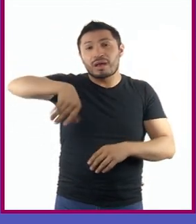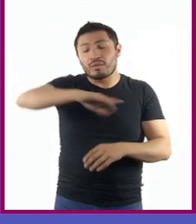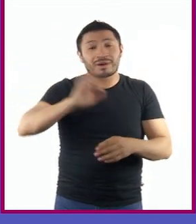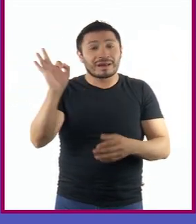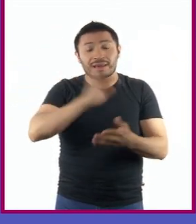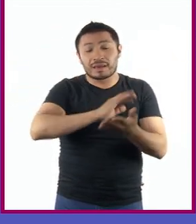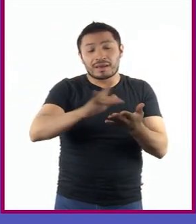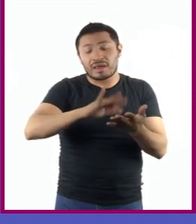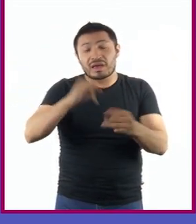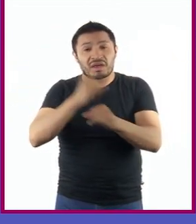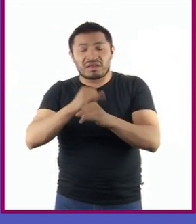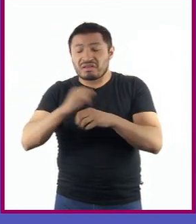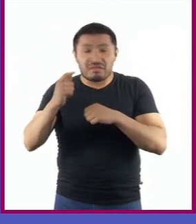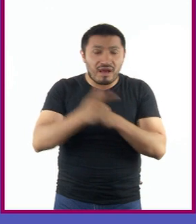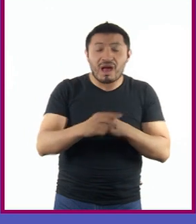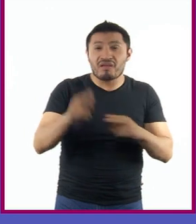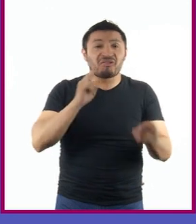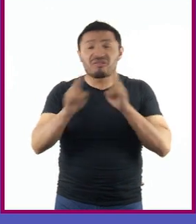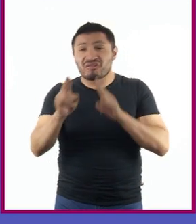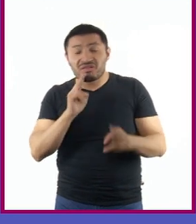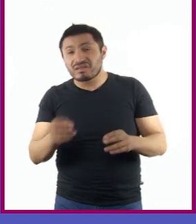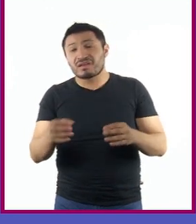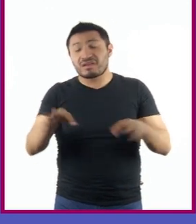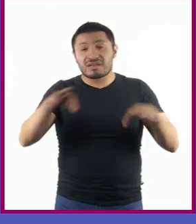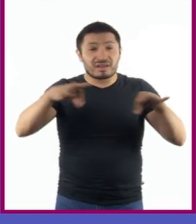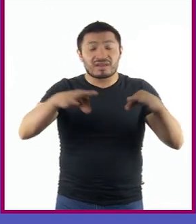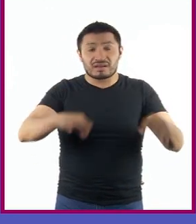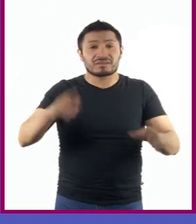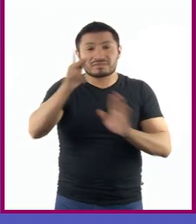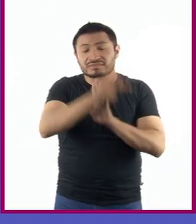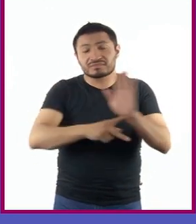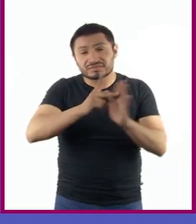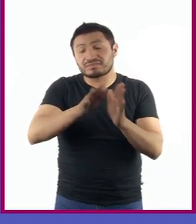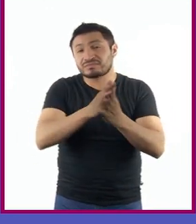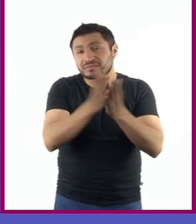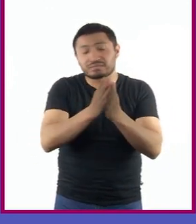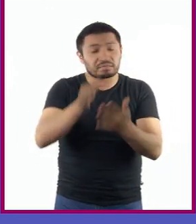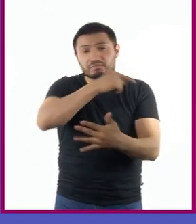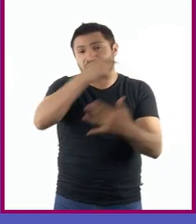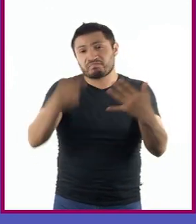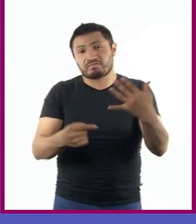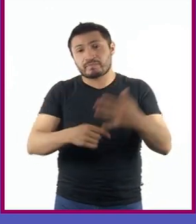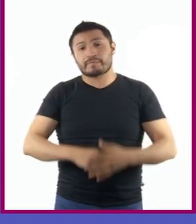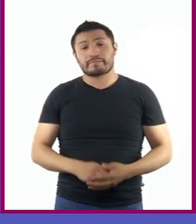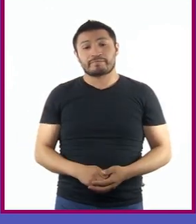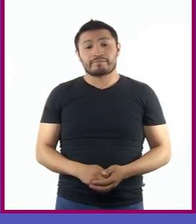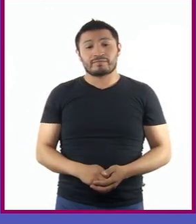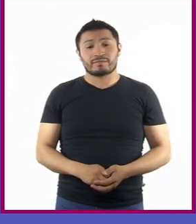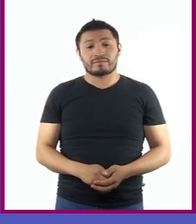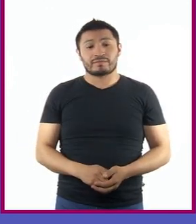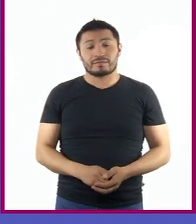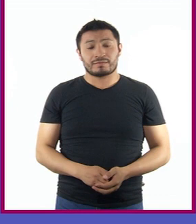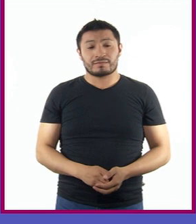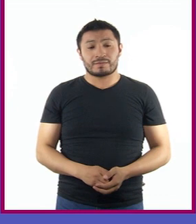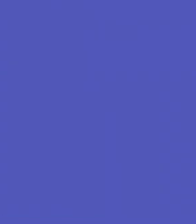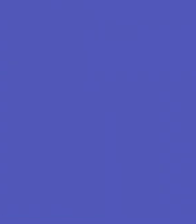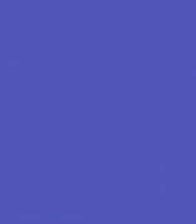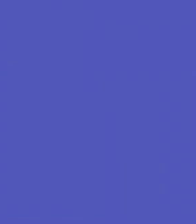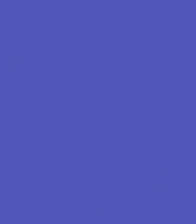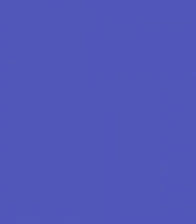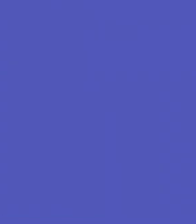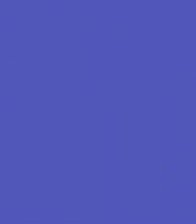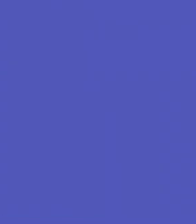redes sociales, noticias, documentales, películas, libros, entre otras. A partir de ello, ordenen